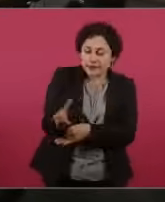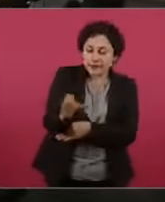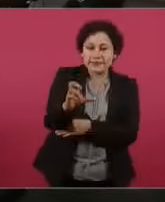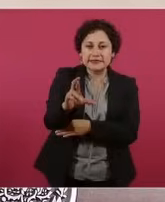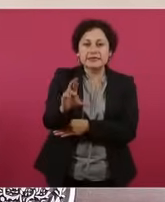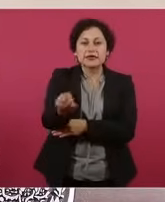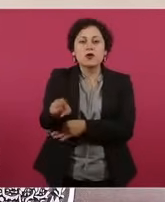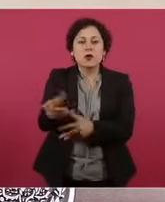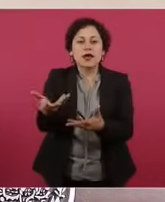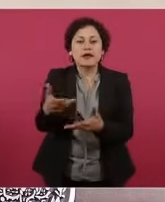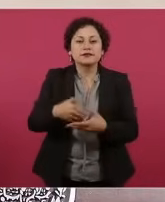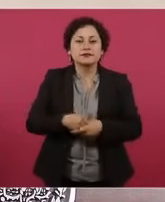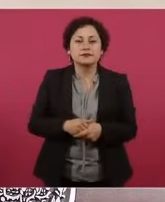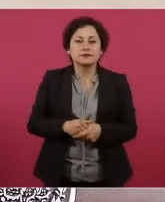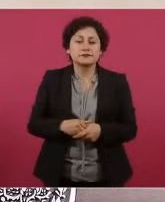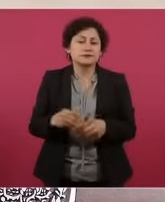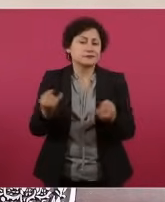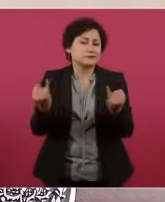Lo mismo,